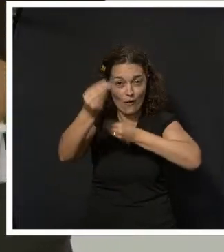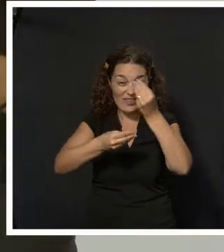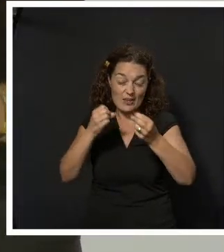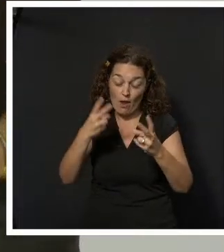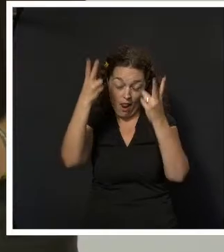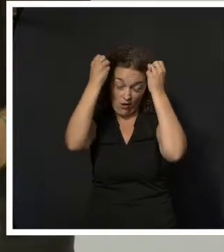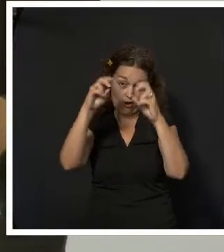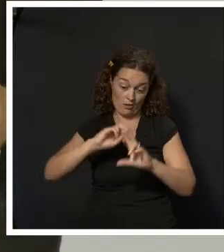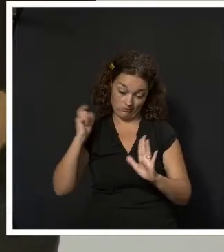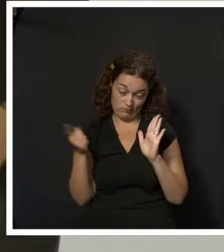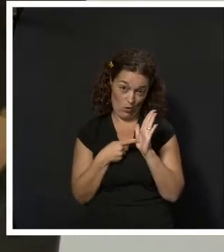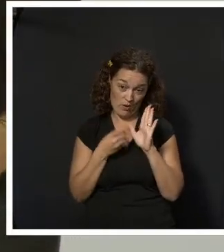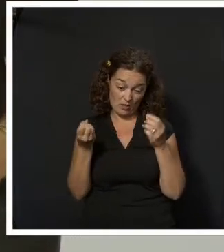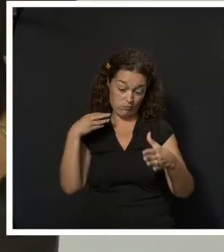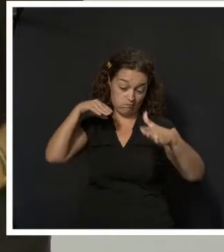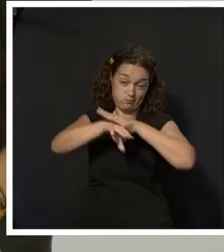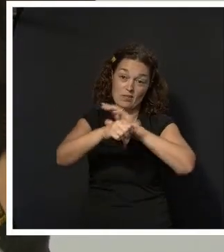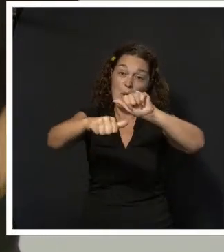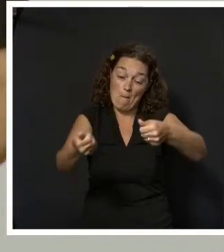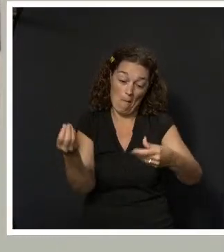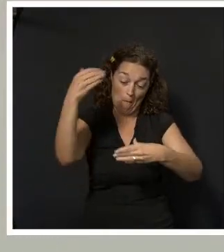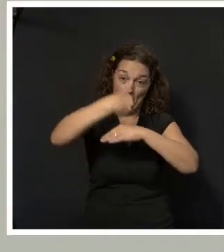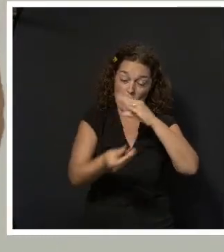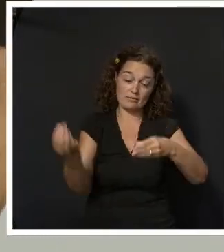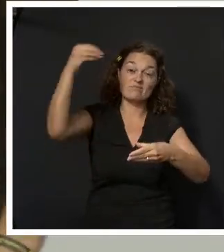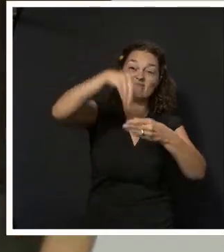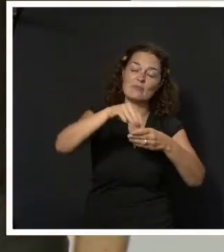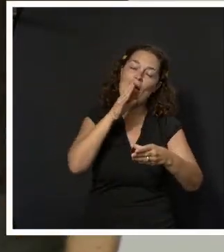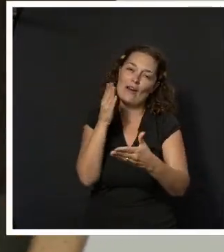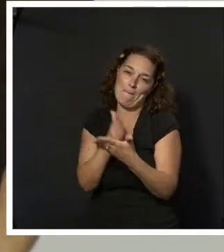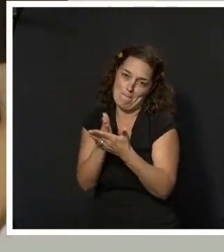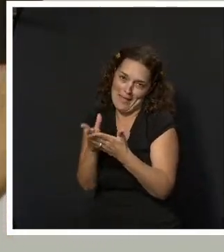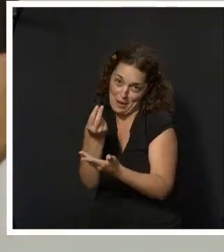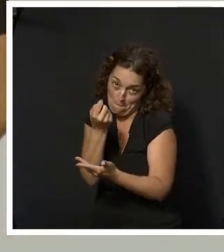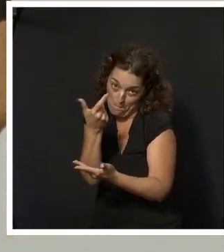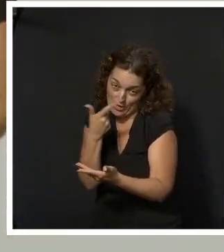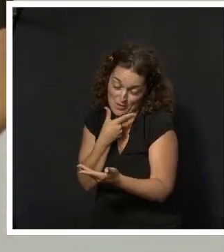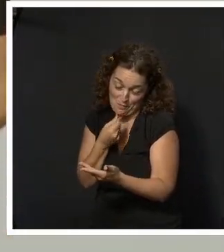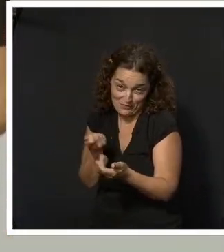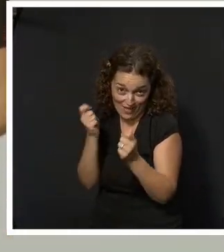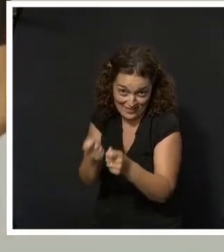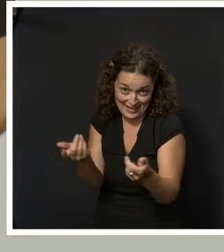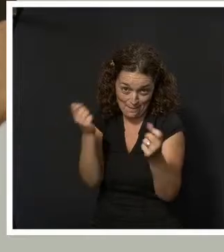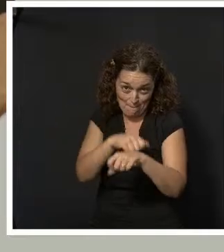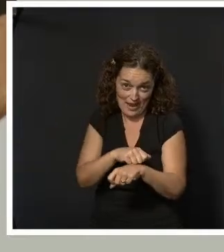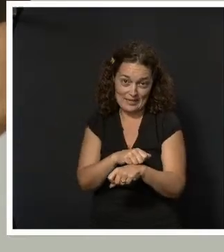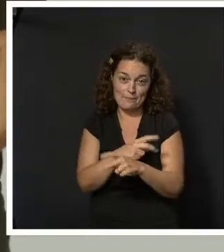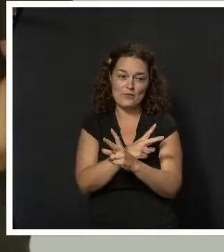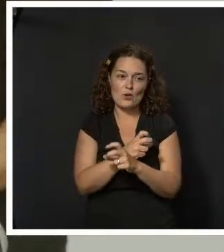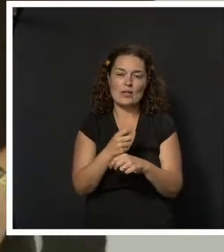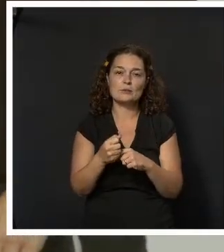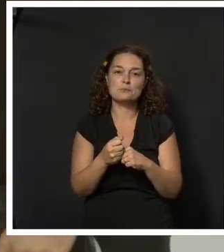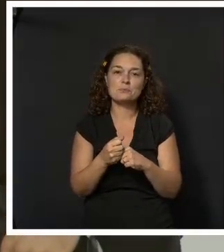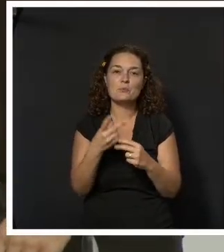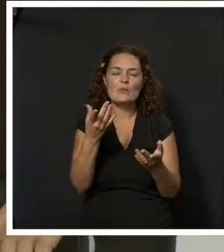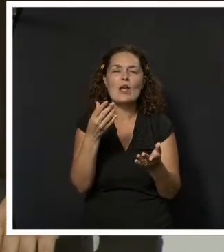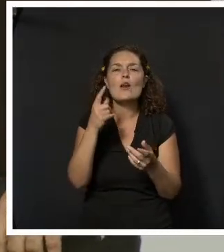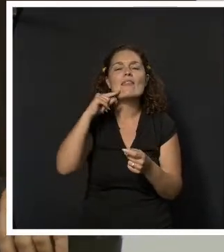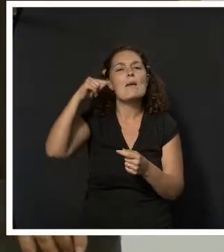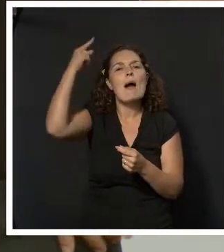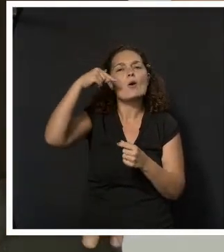un connection teiro pero pero metido dentro de pan nos picamos la cultura